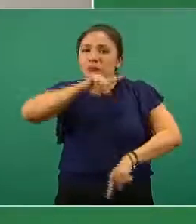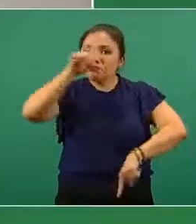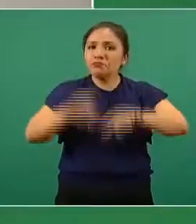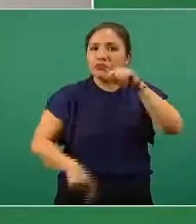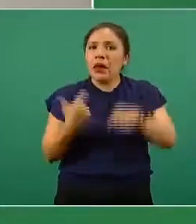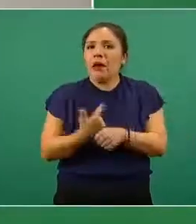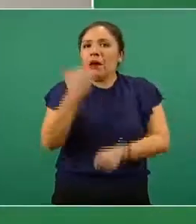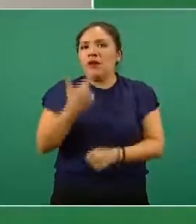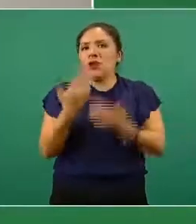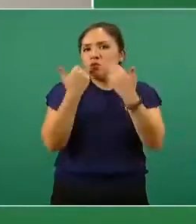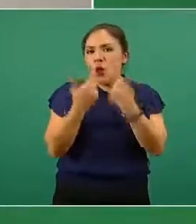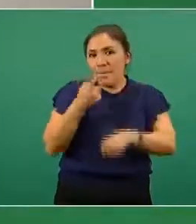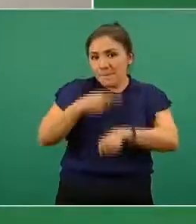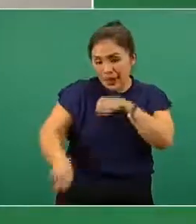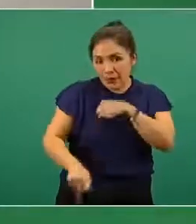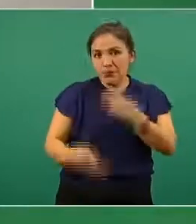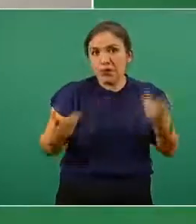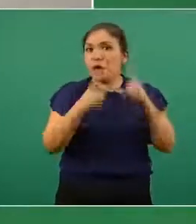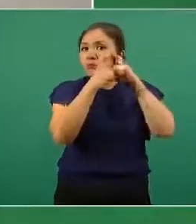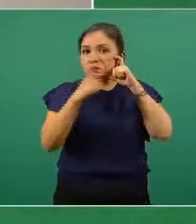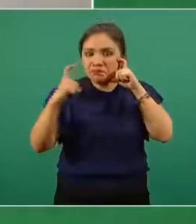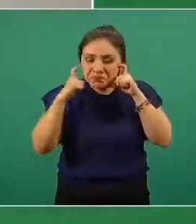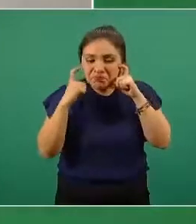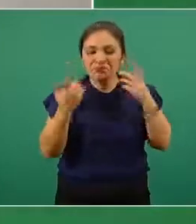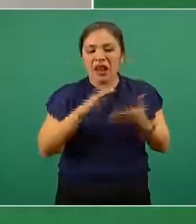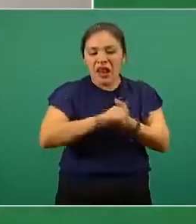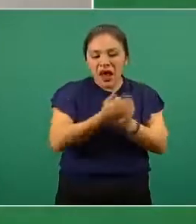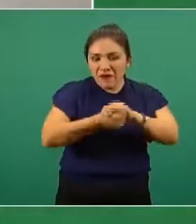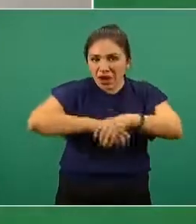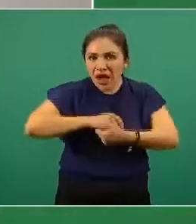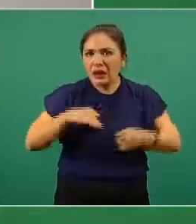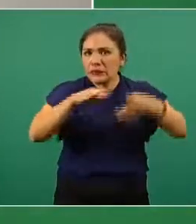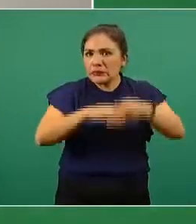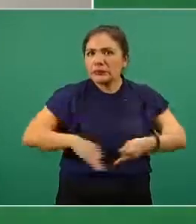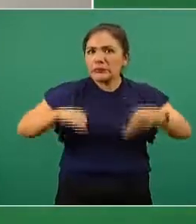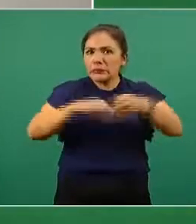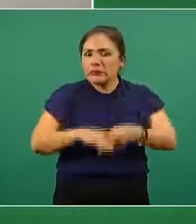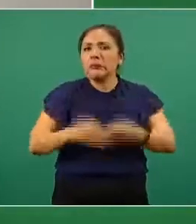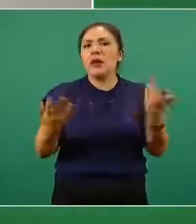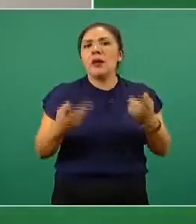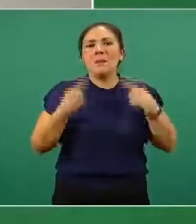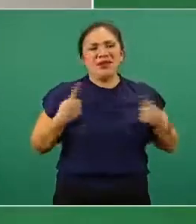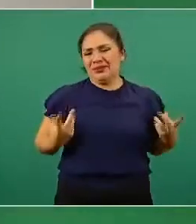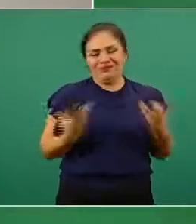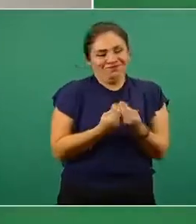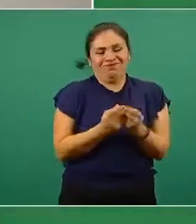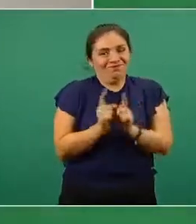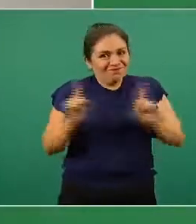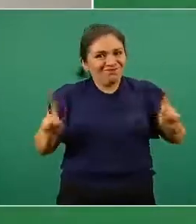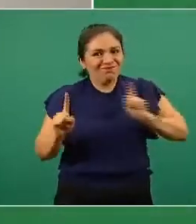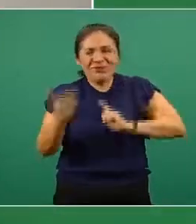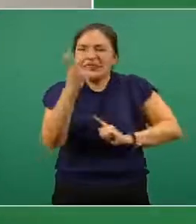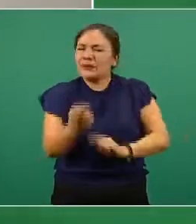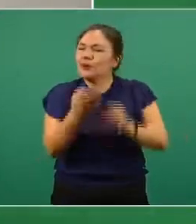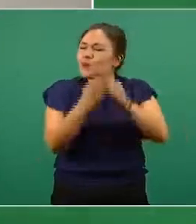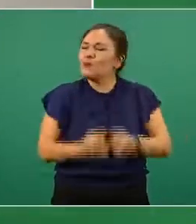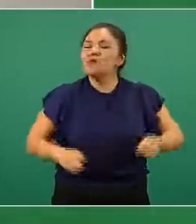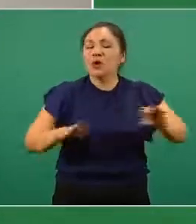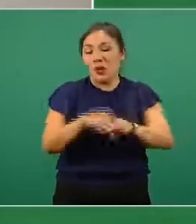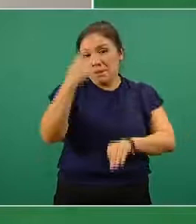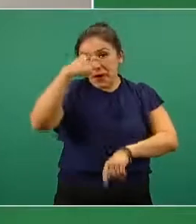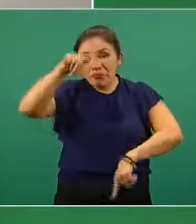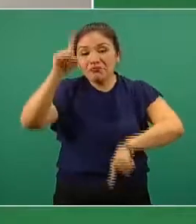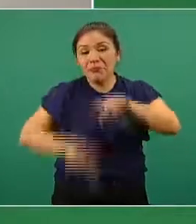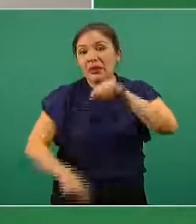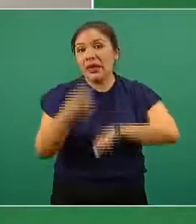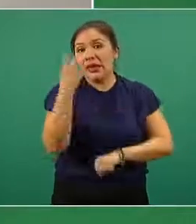El uso de las barreras, el aseo continuo de manos y el distanciamiento físico son básicos para